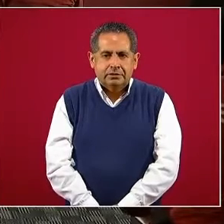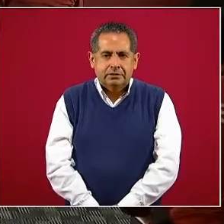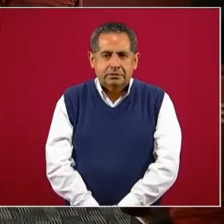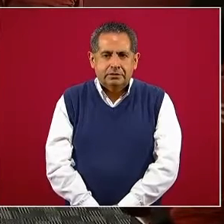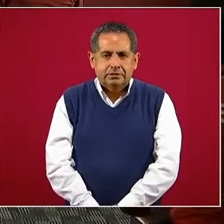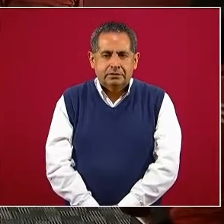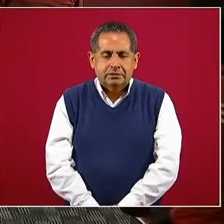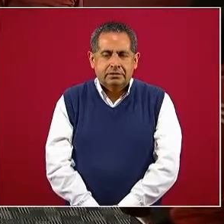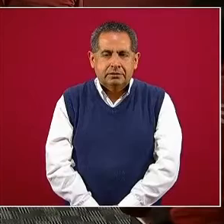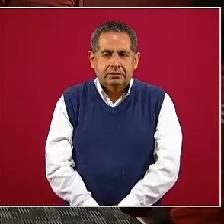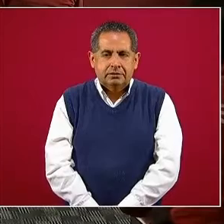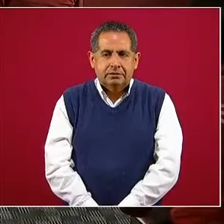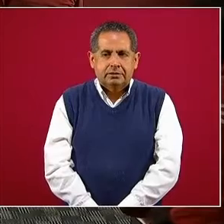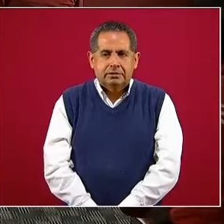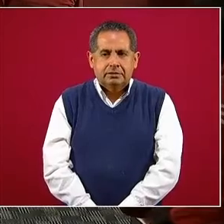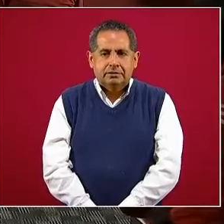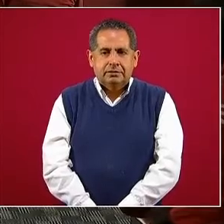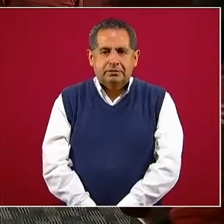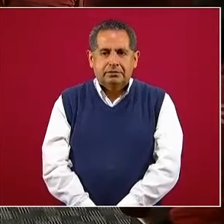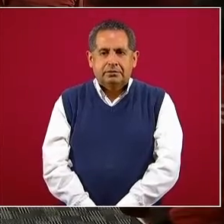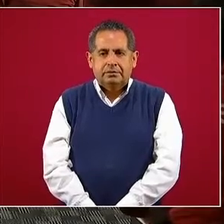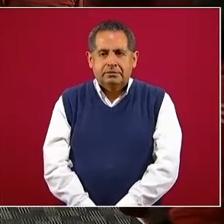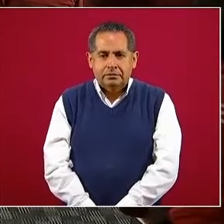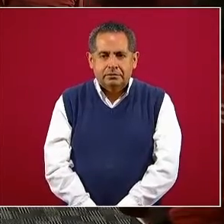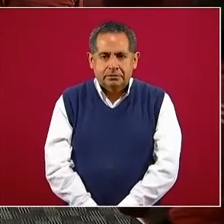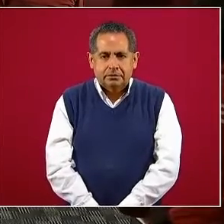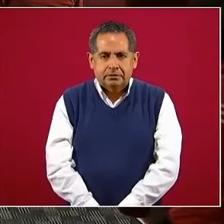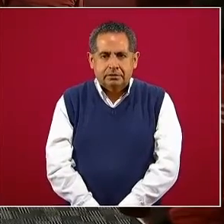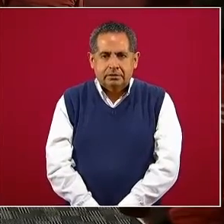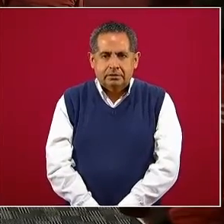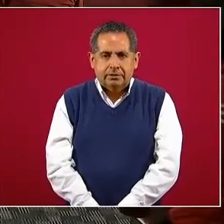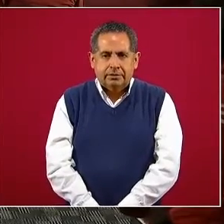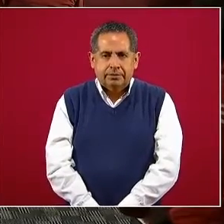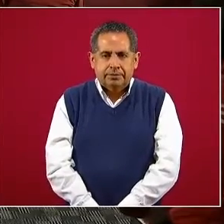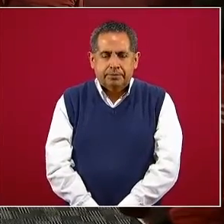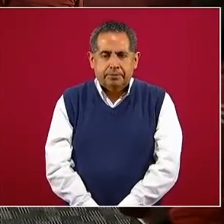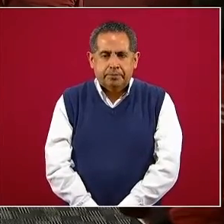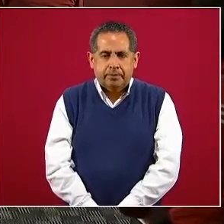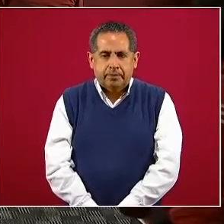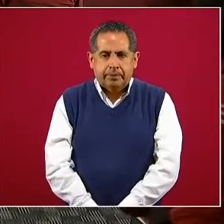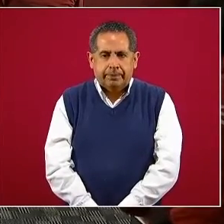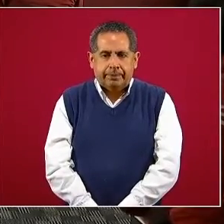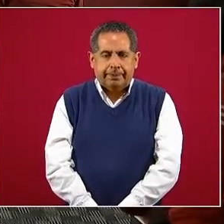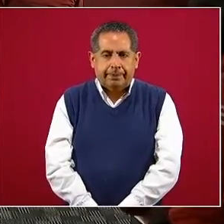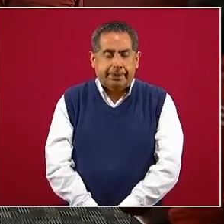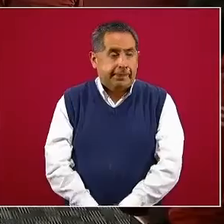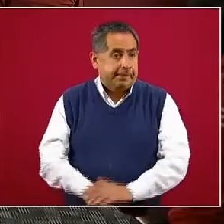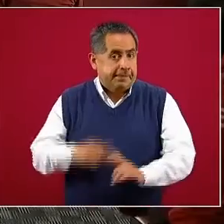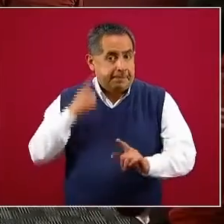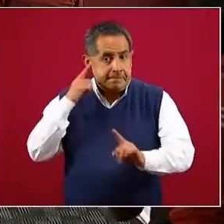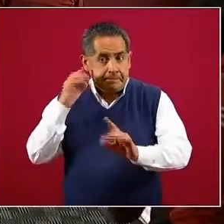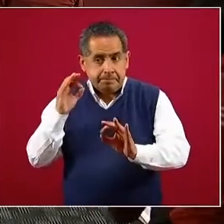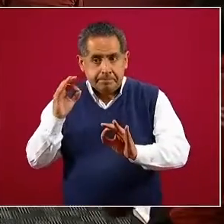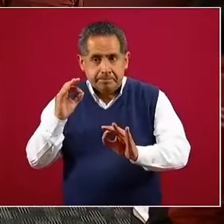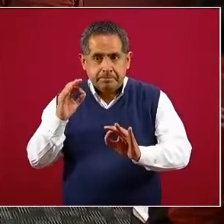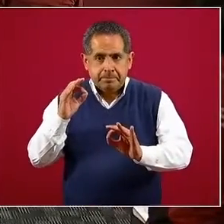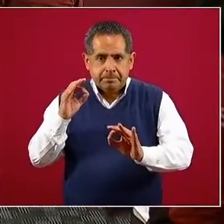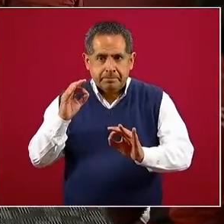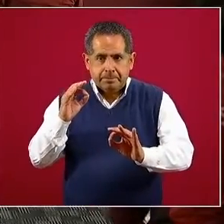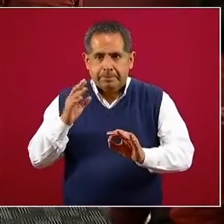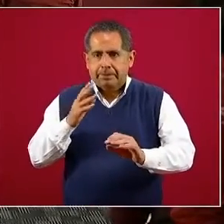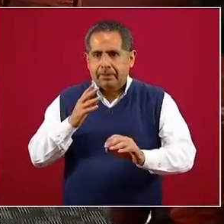podrán estar a un 60% de capacidad con las medidas de prevención. Finalmente, cuando esté en verde se podrá regresar a